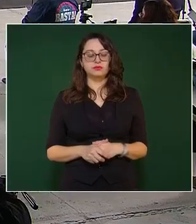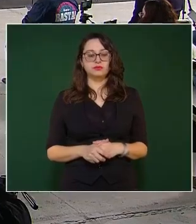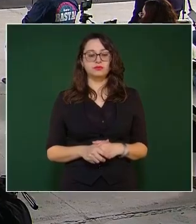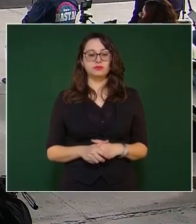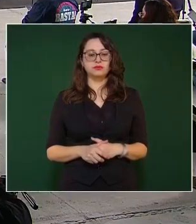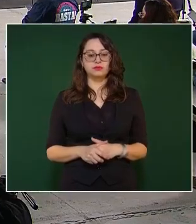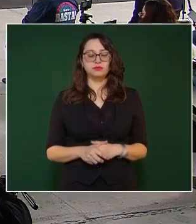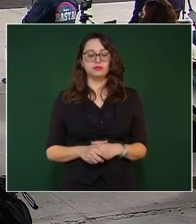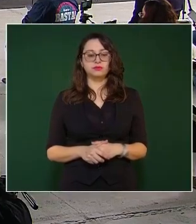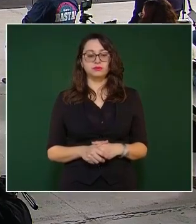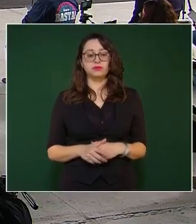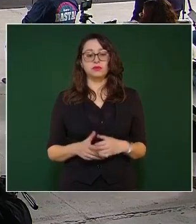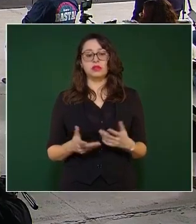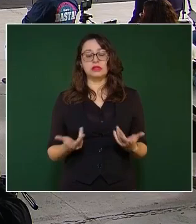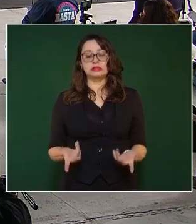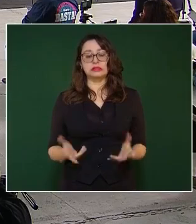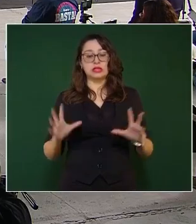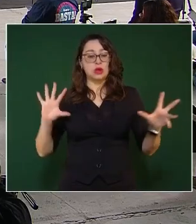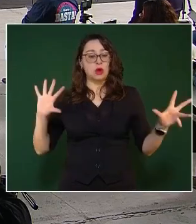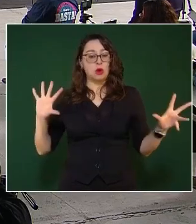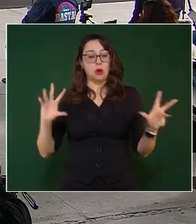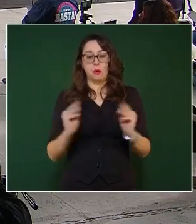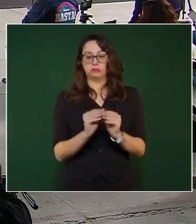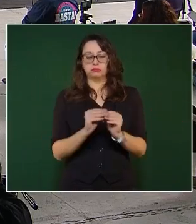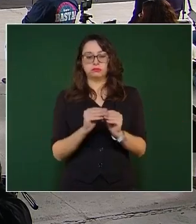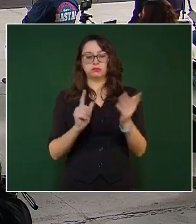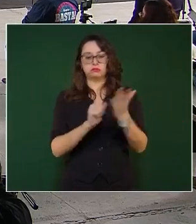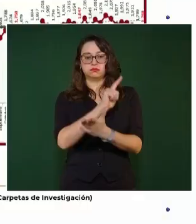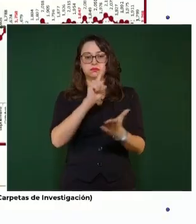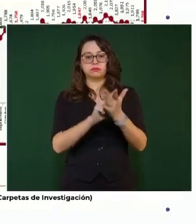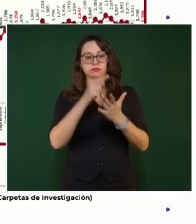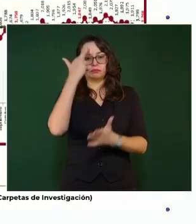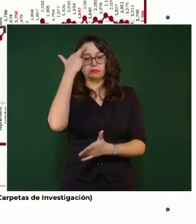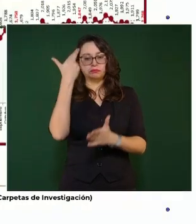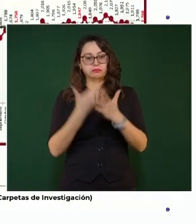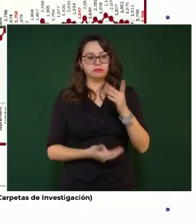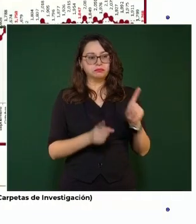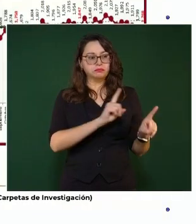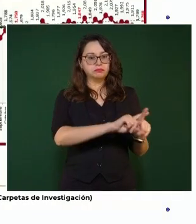es decir, reuniendo todos estos delitos importantes donde se mide la estrategia,